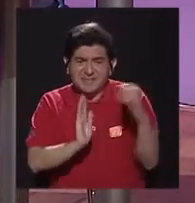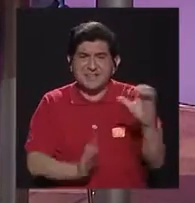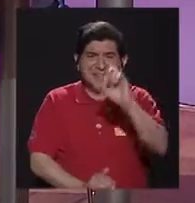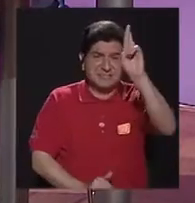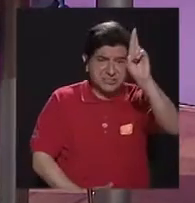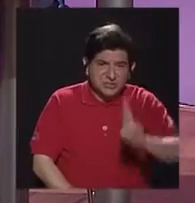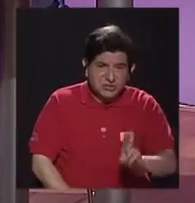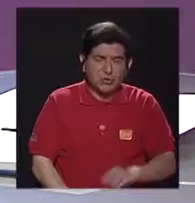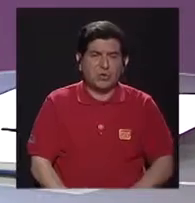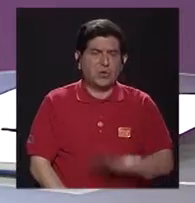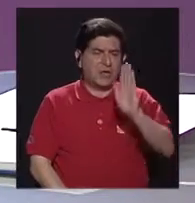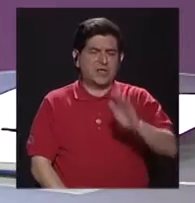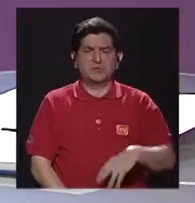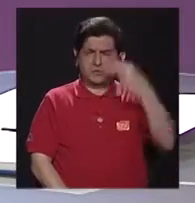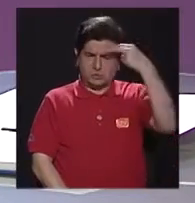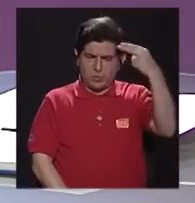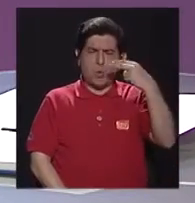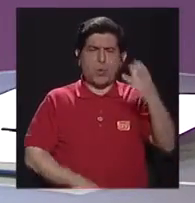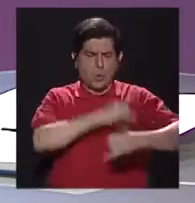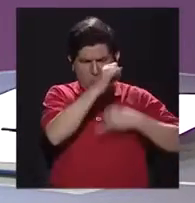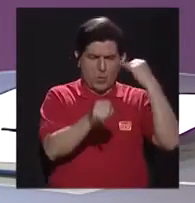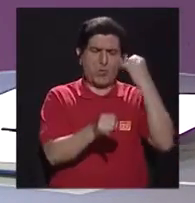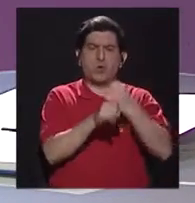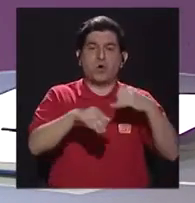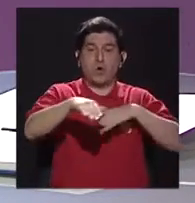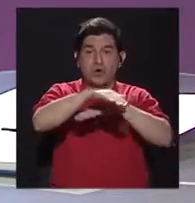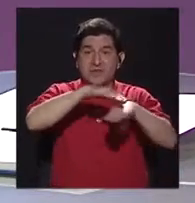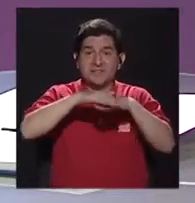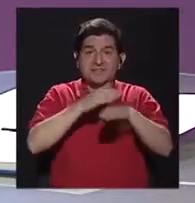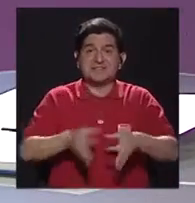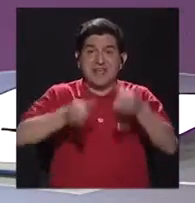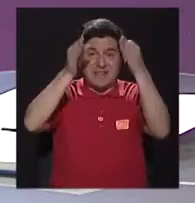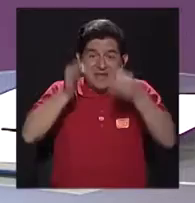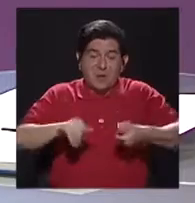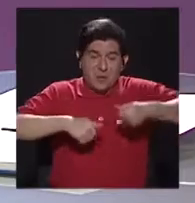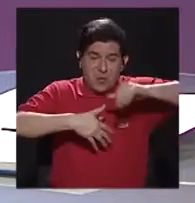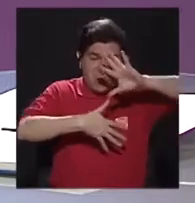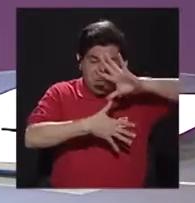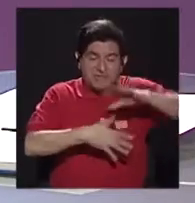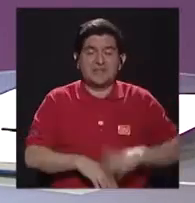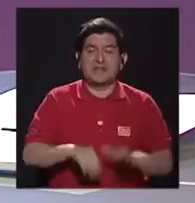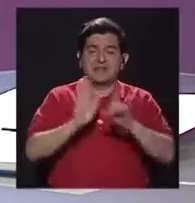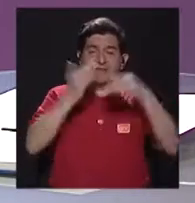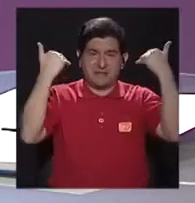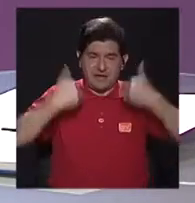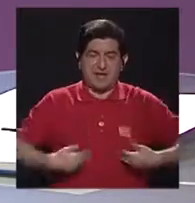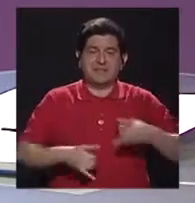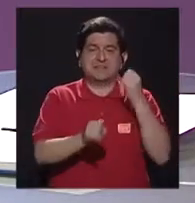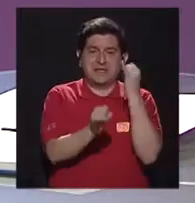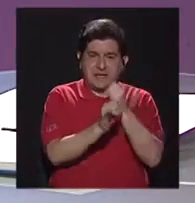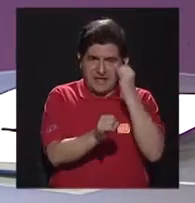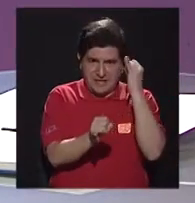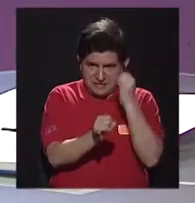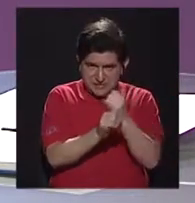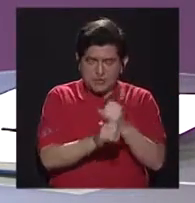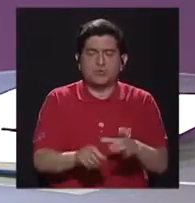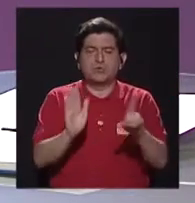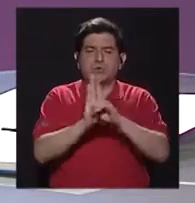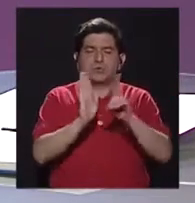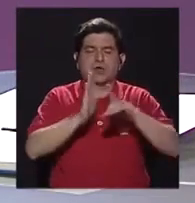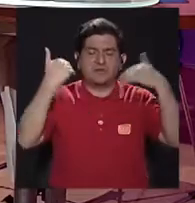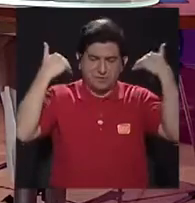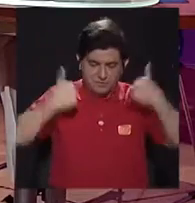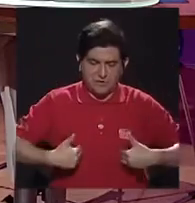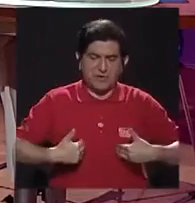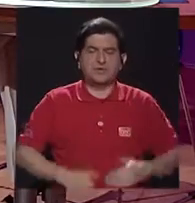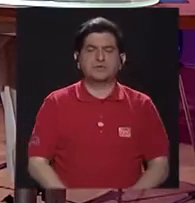Rica en su prestigio internacional por ser sede de la Corte Interamericana de Derechos Humanos, sede del Instituto de Derechos Humanos y